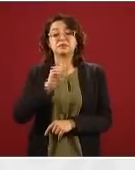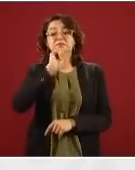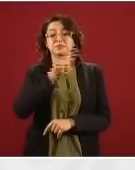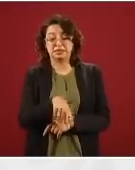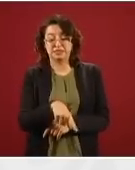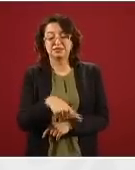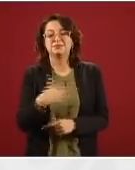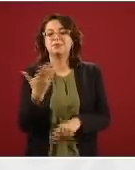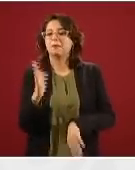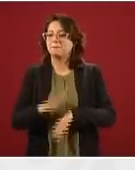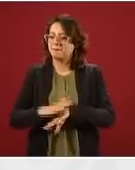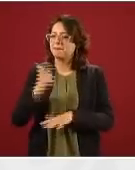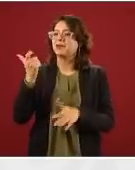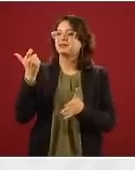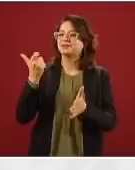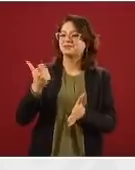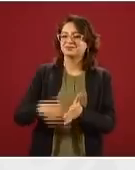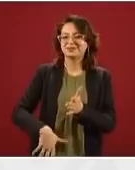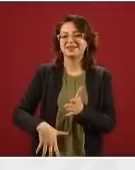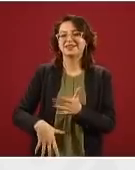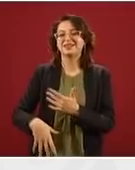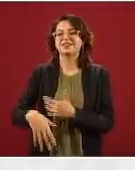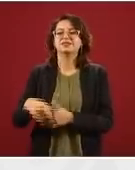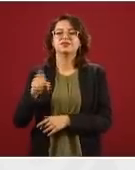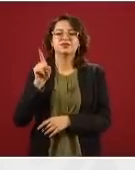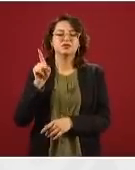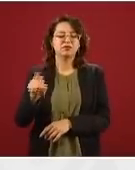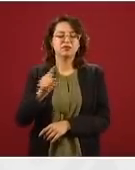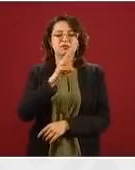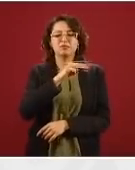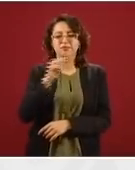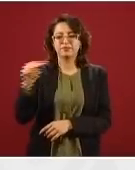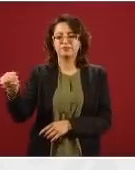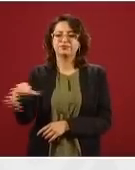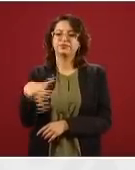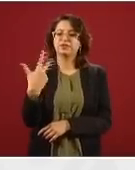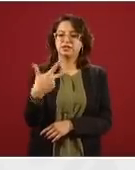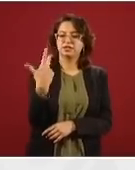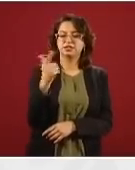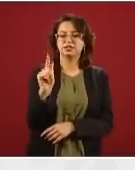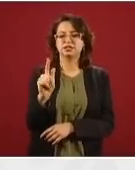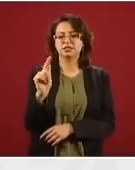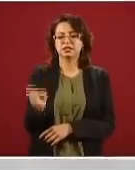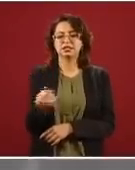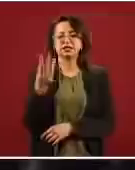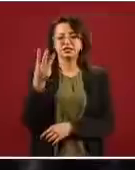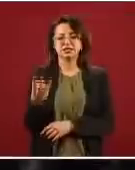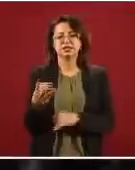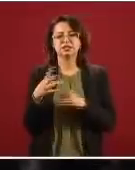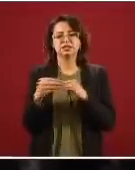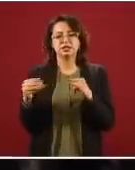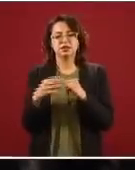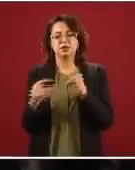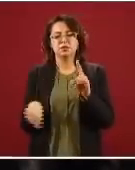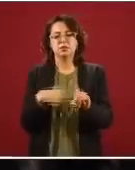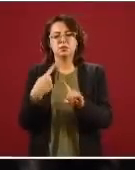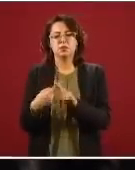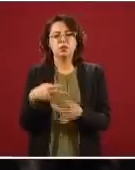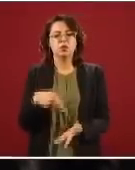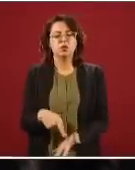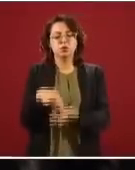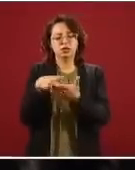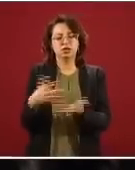Gas Menjuc, tienen el precio más barato en Pátzcuaro, Michoacán, a 13.73 pesos por kilo, con un margen